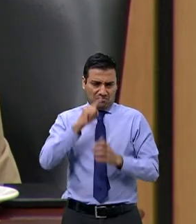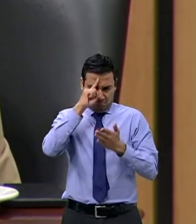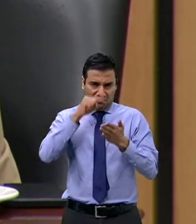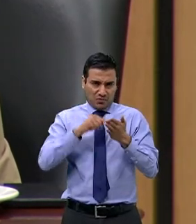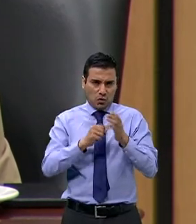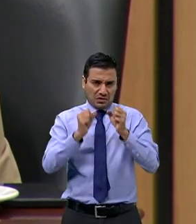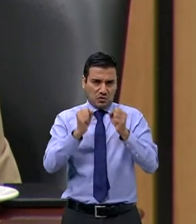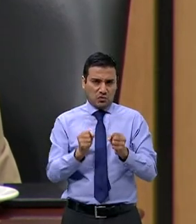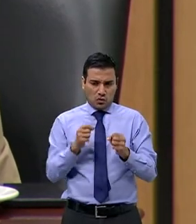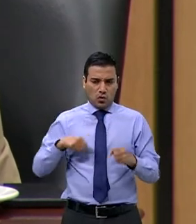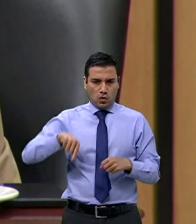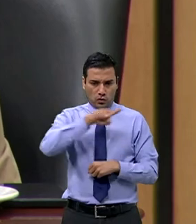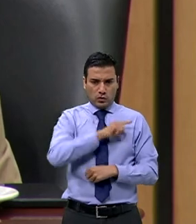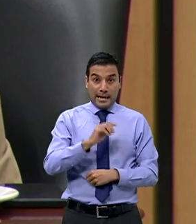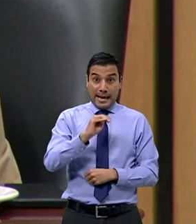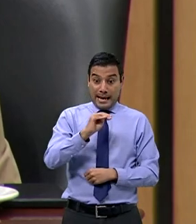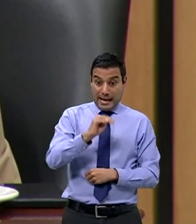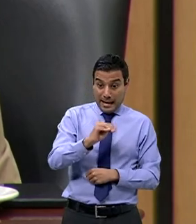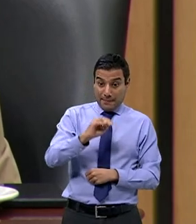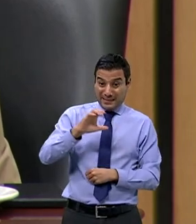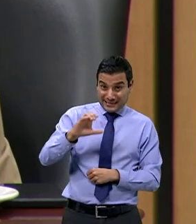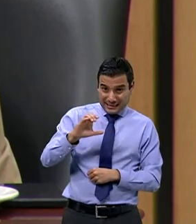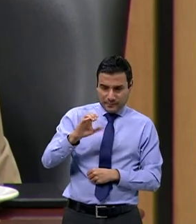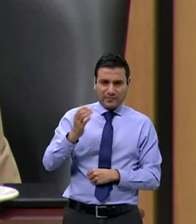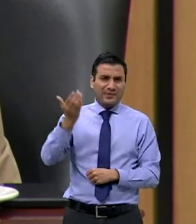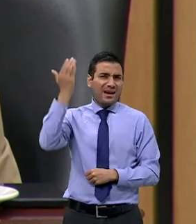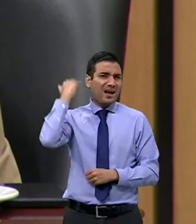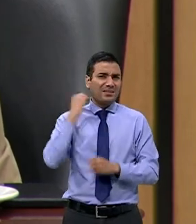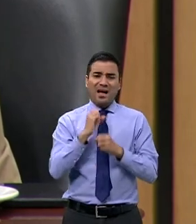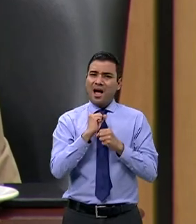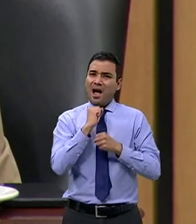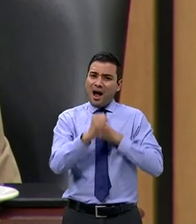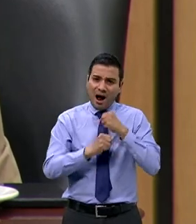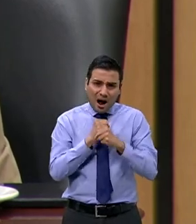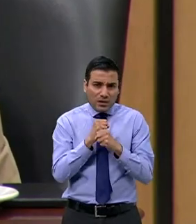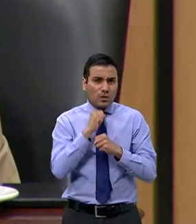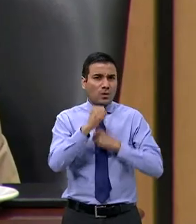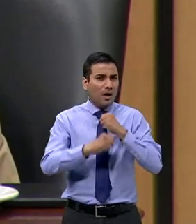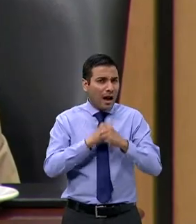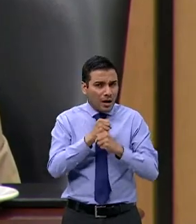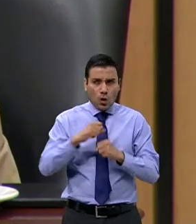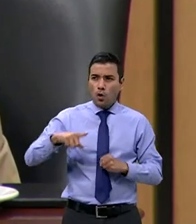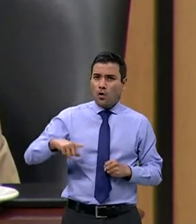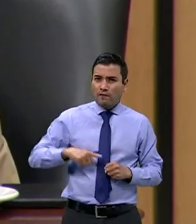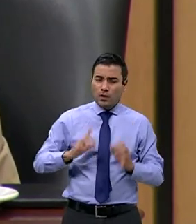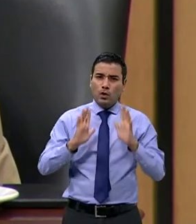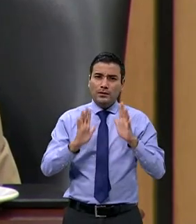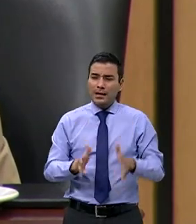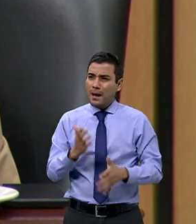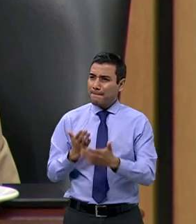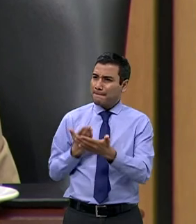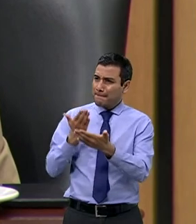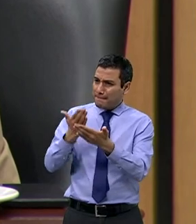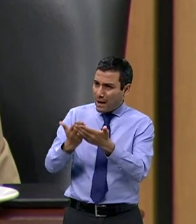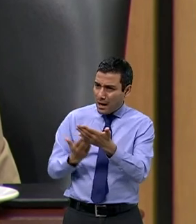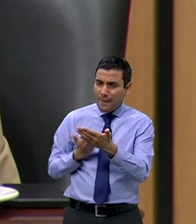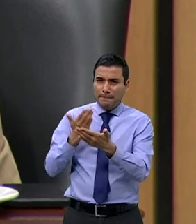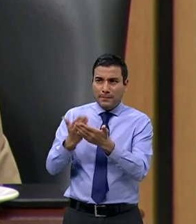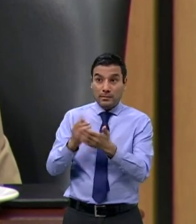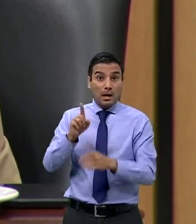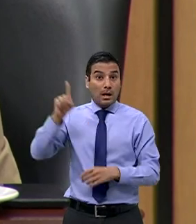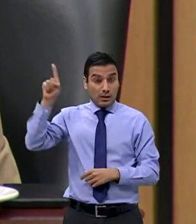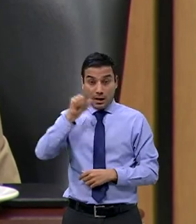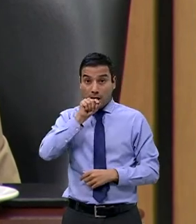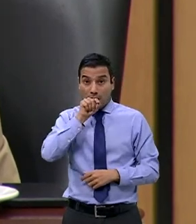ciudadano que desde hace años lo ha impulsado en gobiernos como lo ha sido jalisco